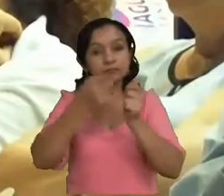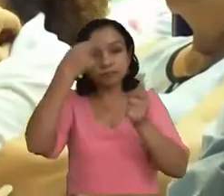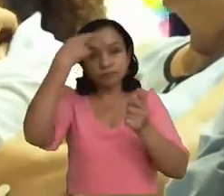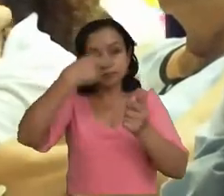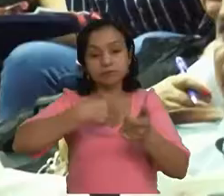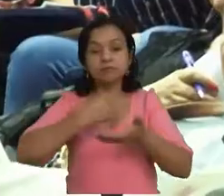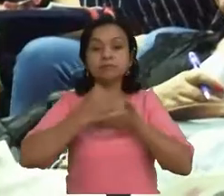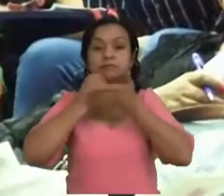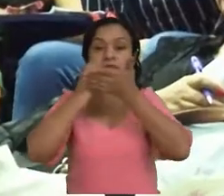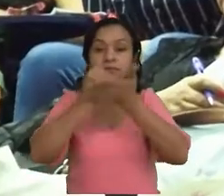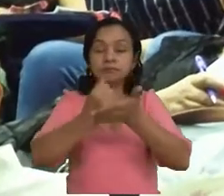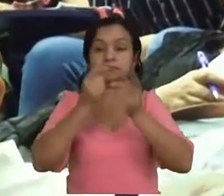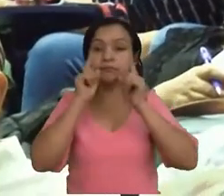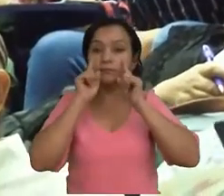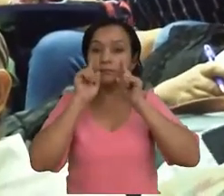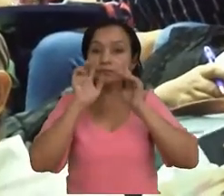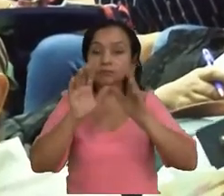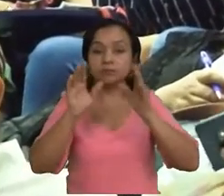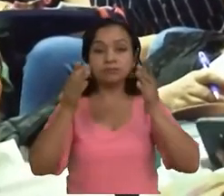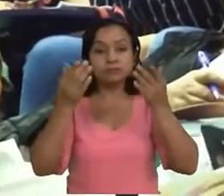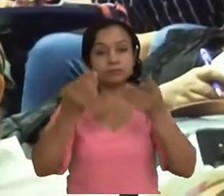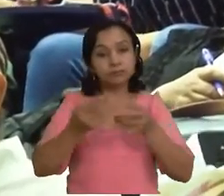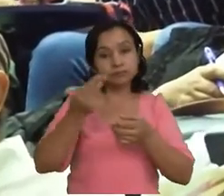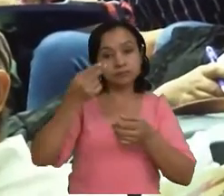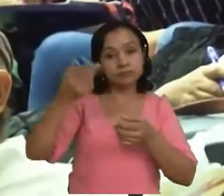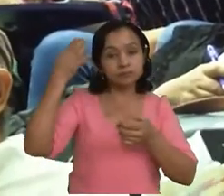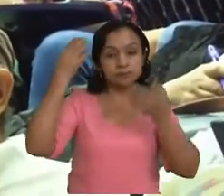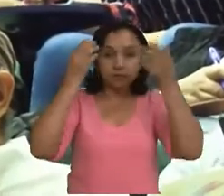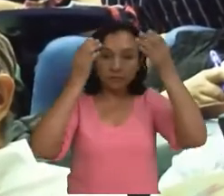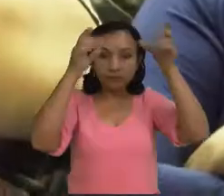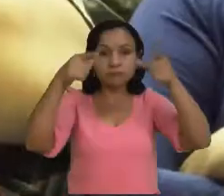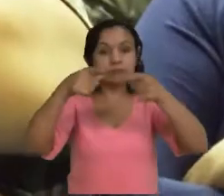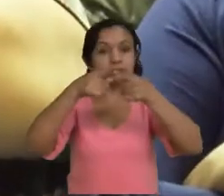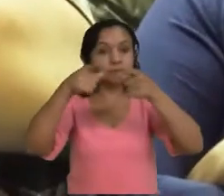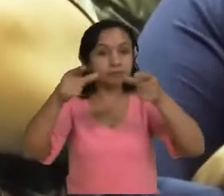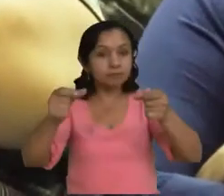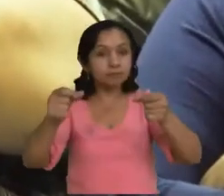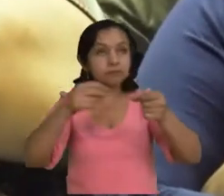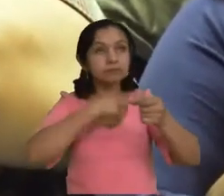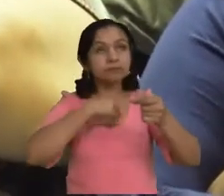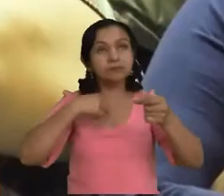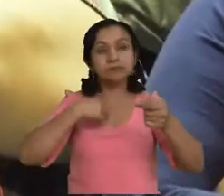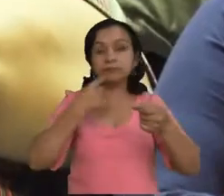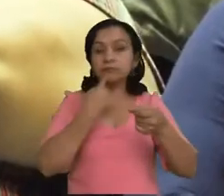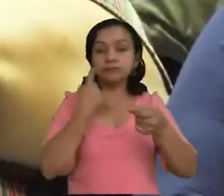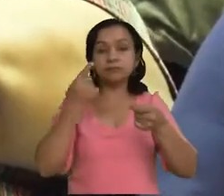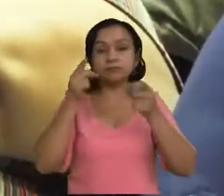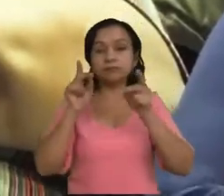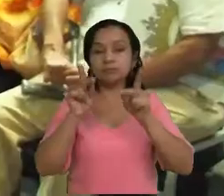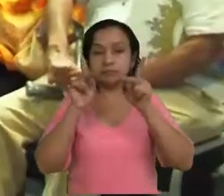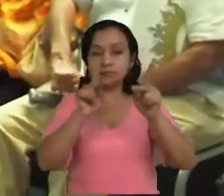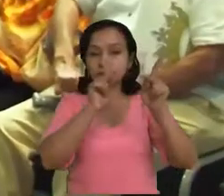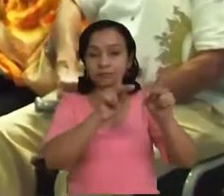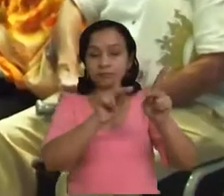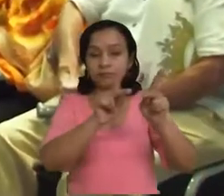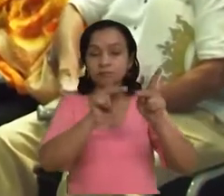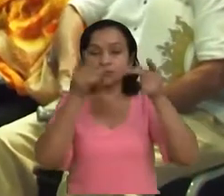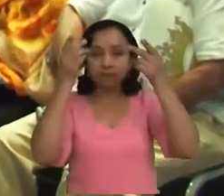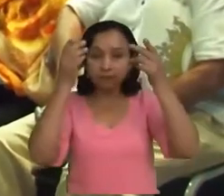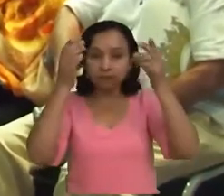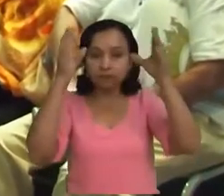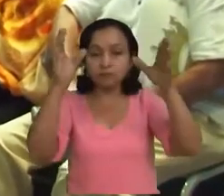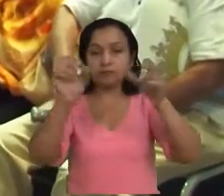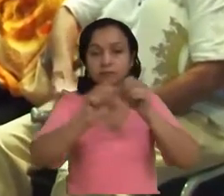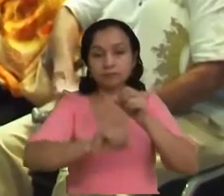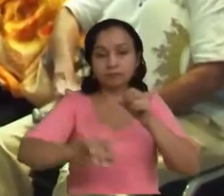contribuir en la conservación del patrimonio histórico y cultural de Managua, el cual está integrado por personalidades del ámbito cultural,